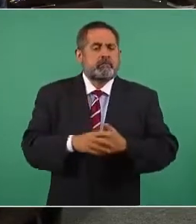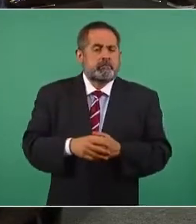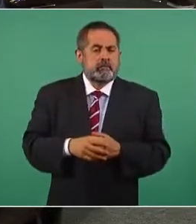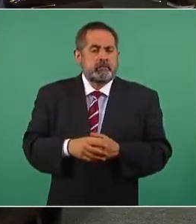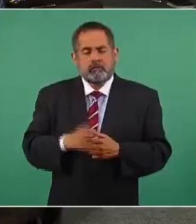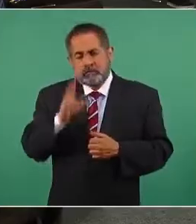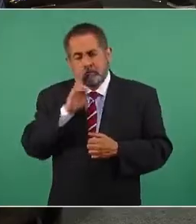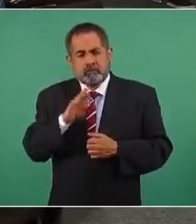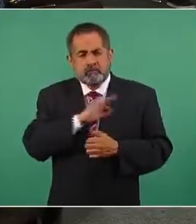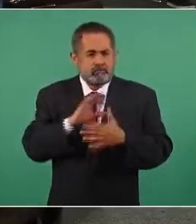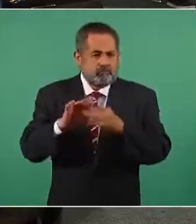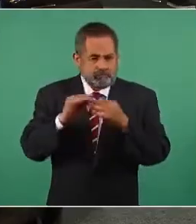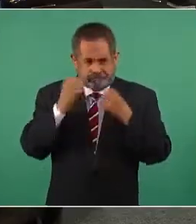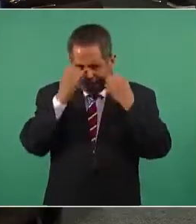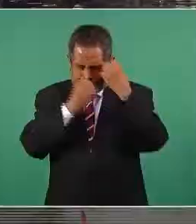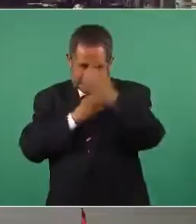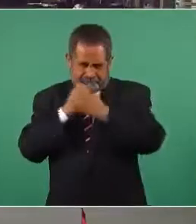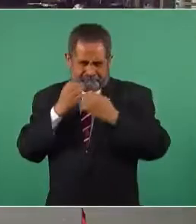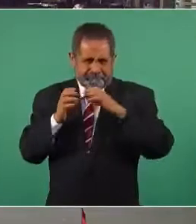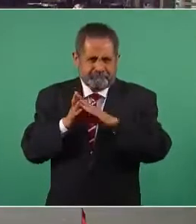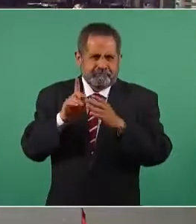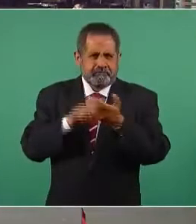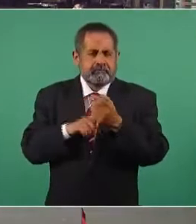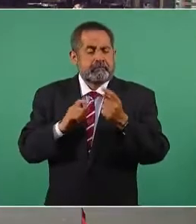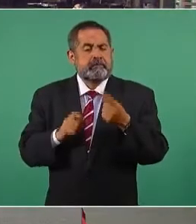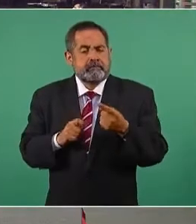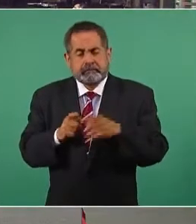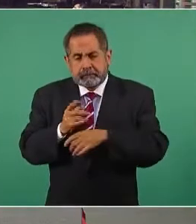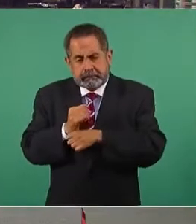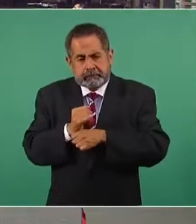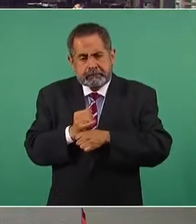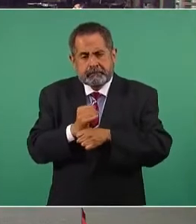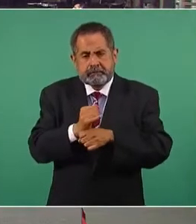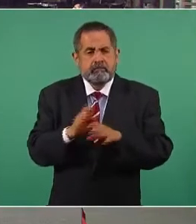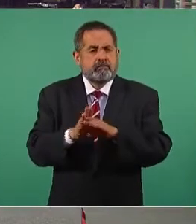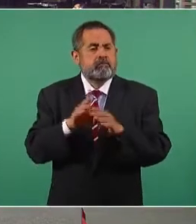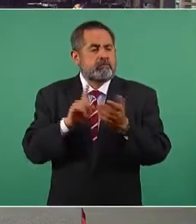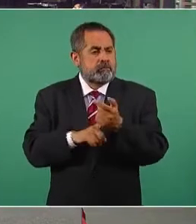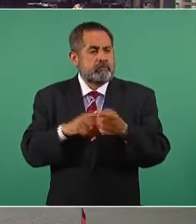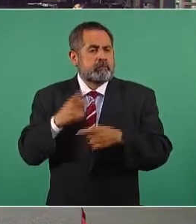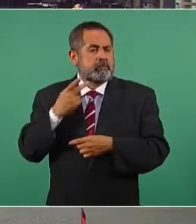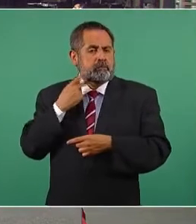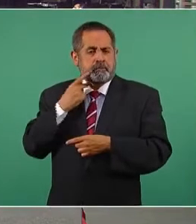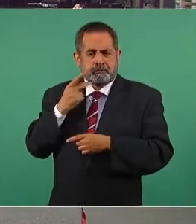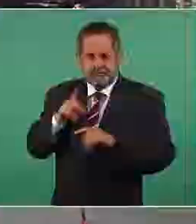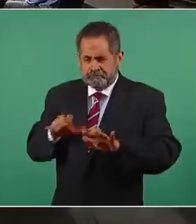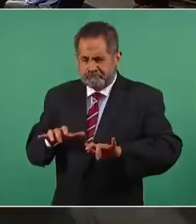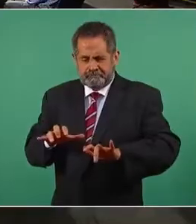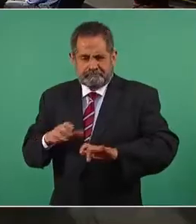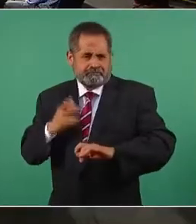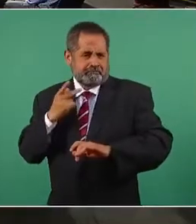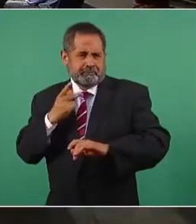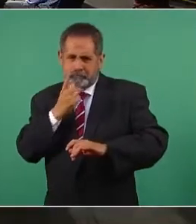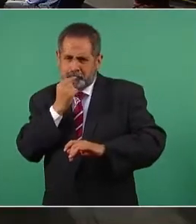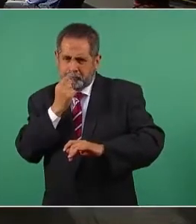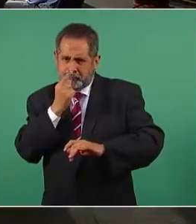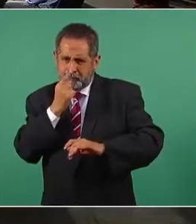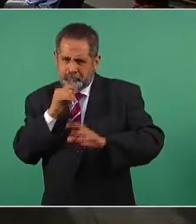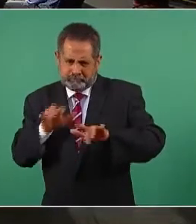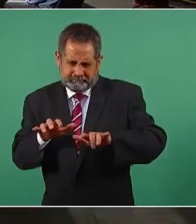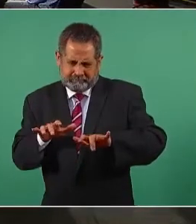si se podría hacer un análisis y sobre todo una investigación de la policía cibernética, pero